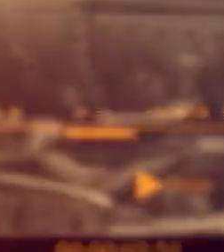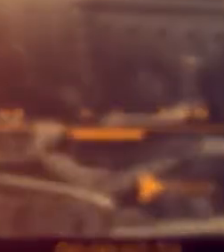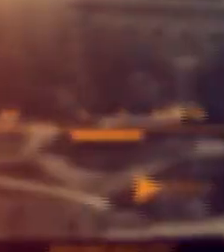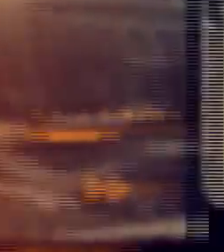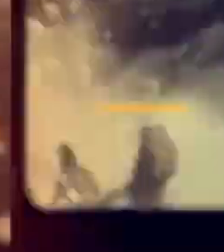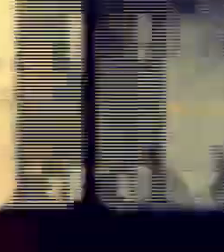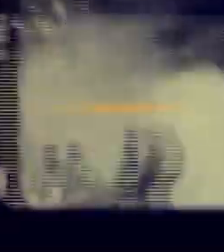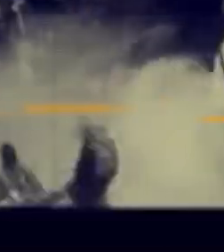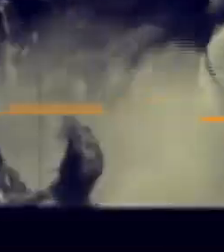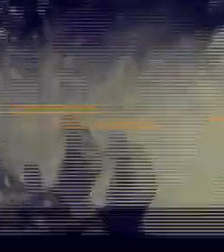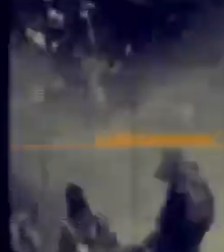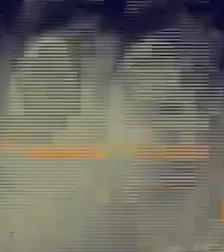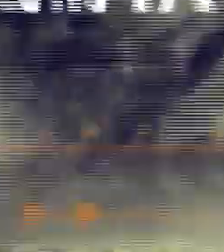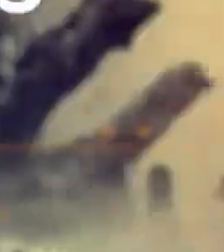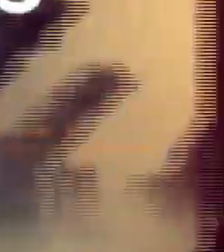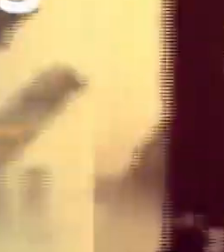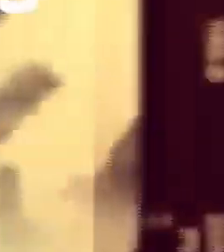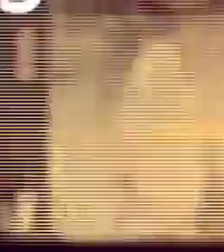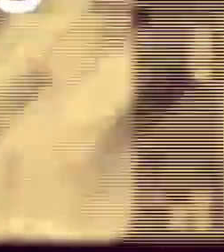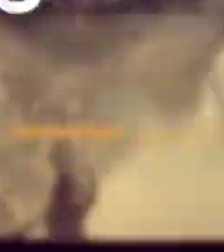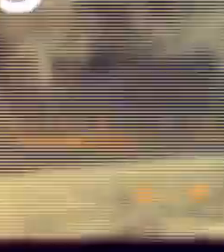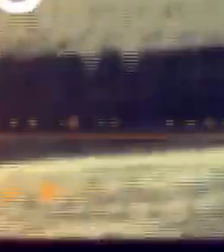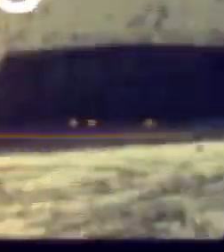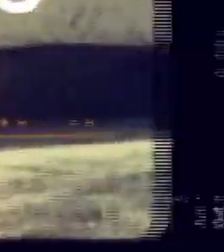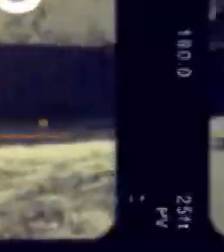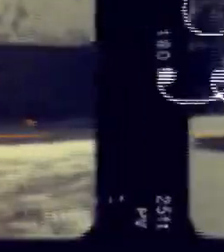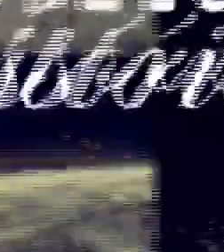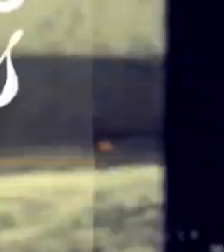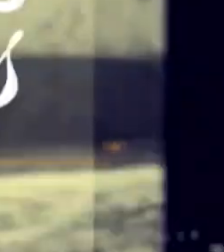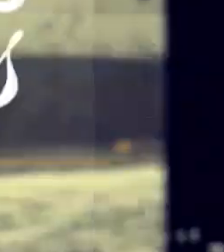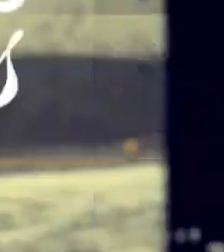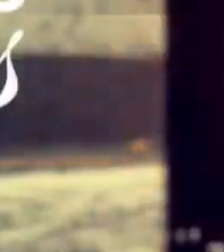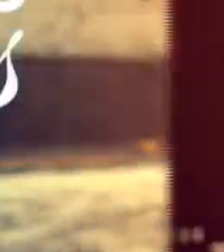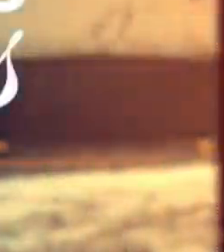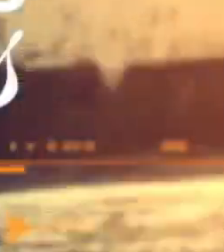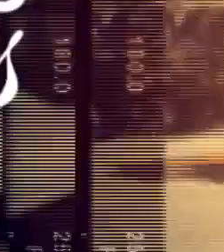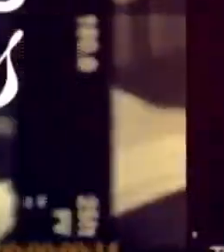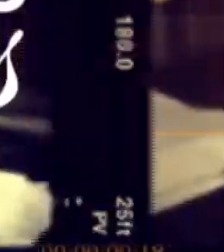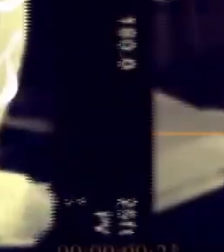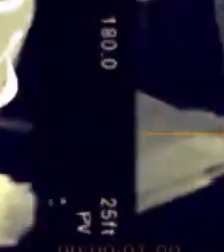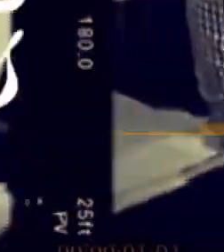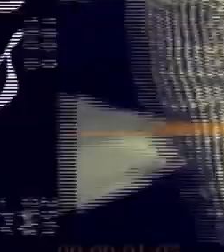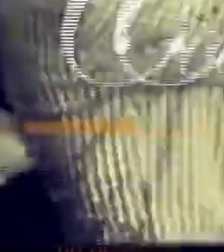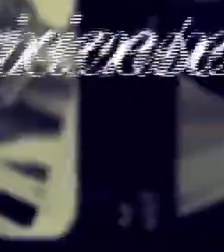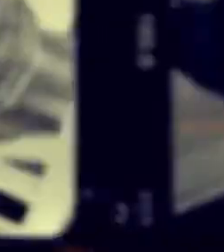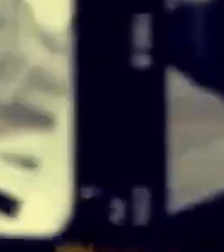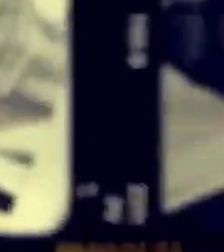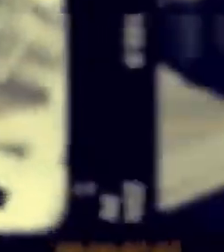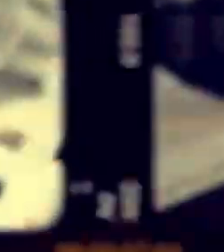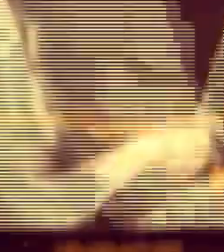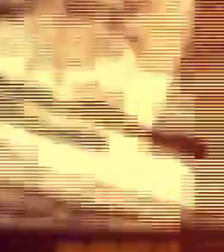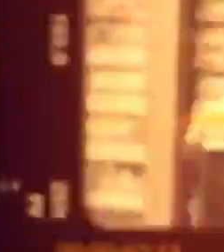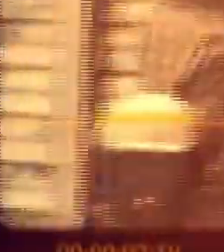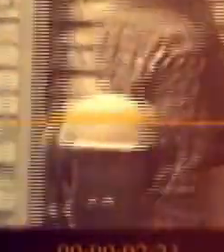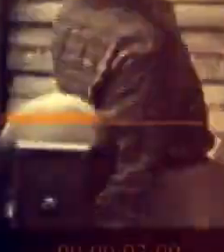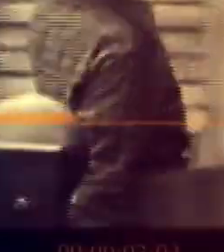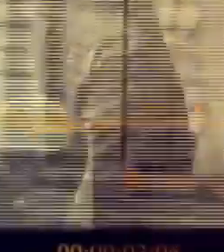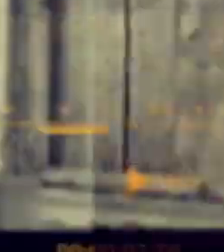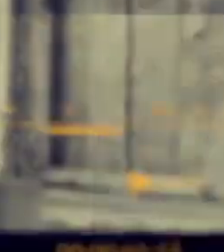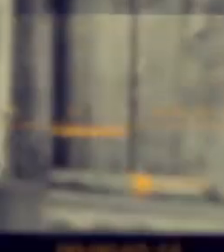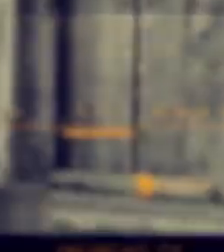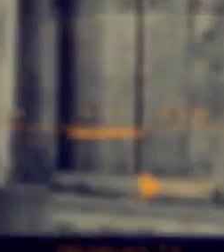En este mes patrio de septiembre, presentamos un ciclo con lo mejor de las joyas históricas del cine